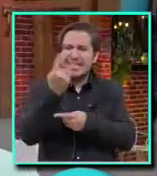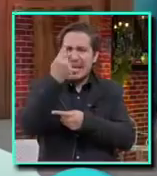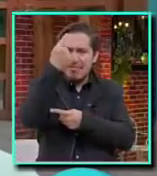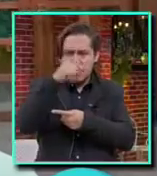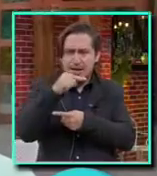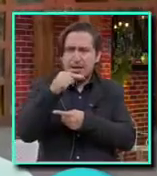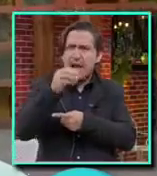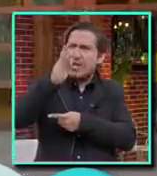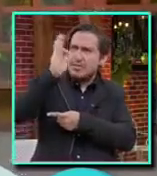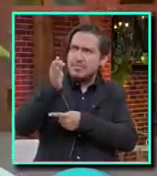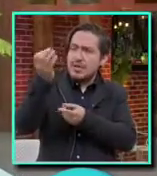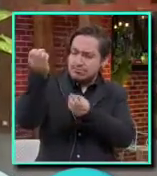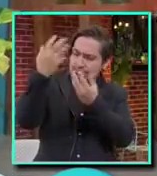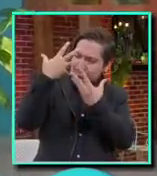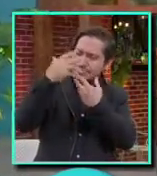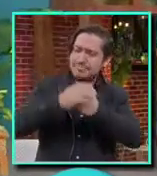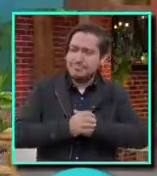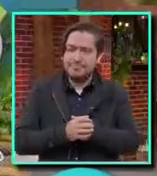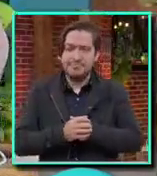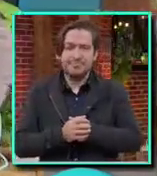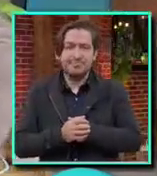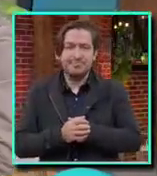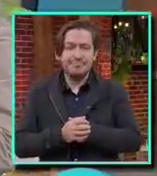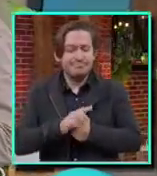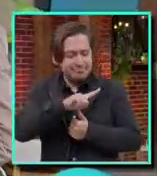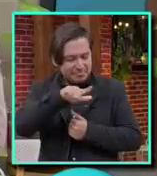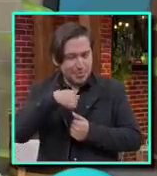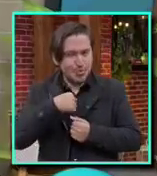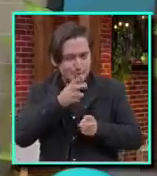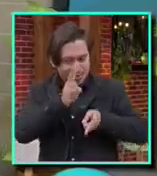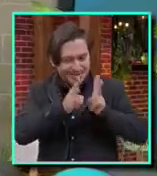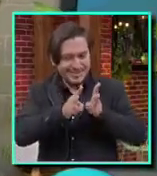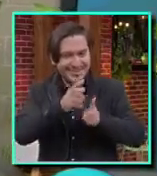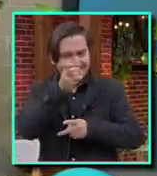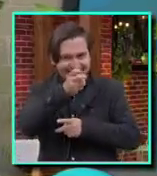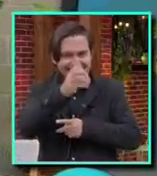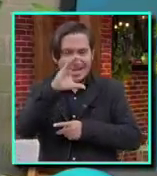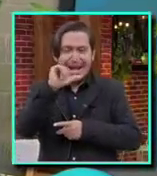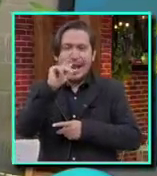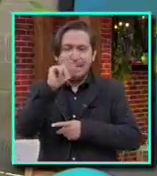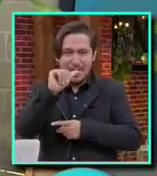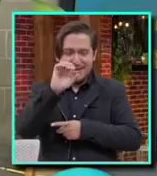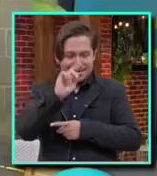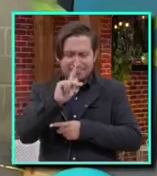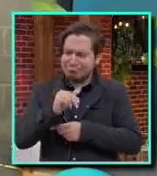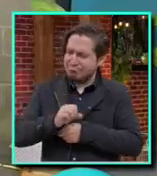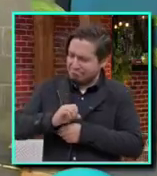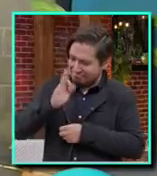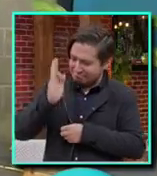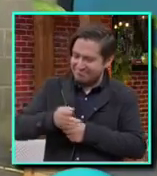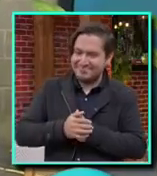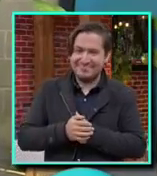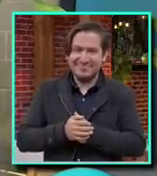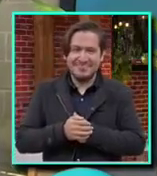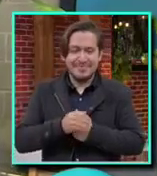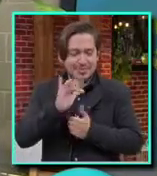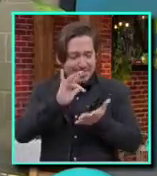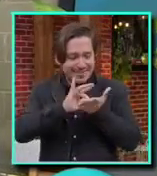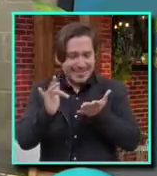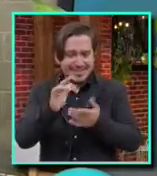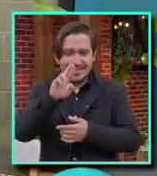Uh-huh. Claro. Esa es la diferencia. Luego vienes también y nos platicas acerca de esa capa. Claro que sí. ¿Te parece? Claro que sí. Gracias, Raquelita, como siempre.